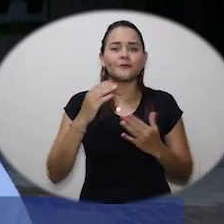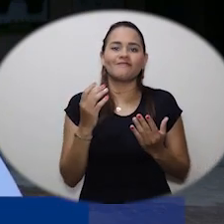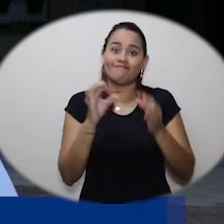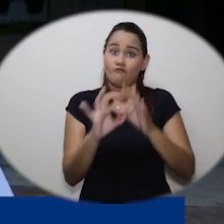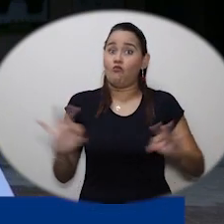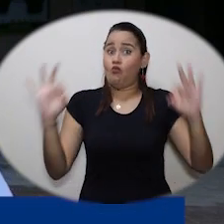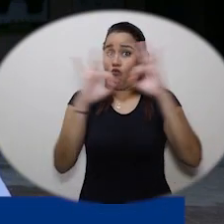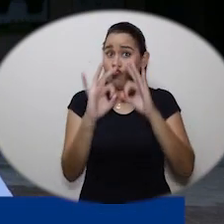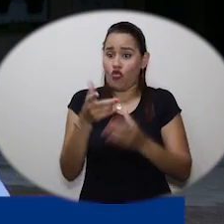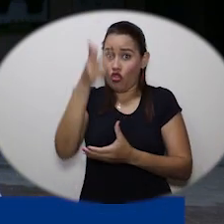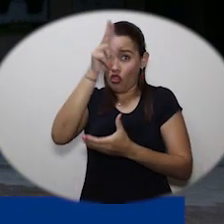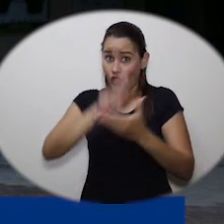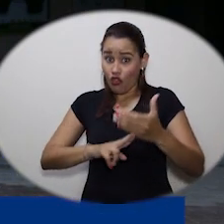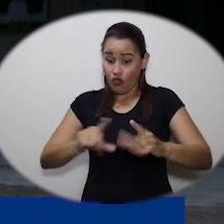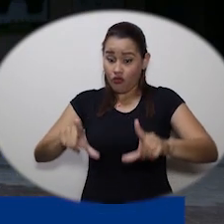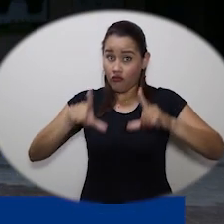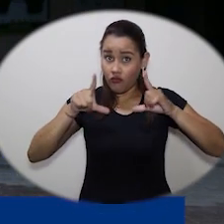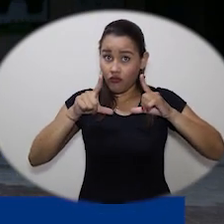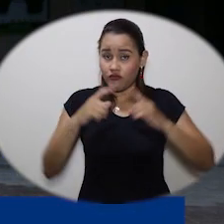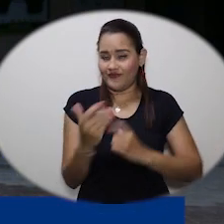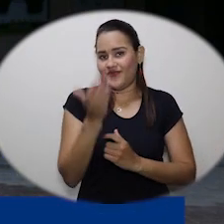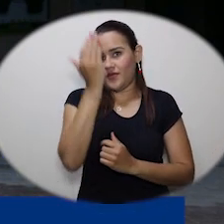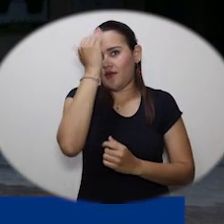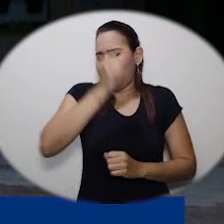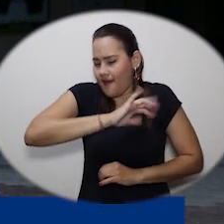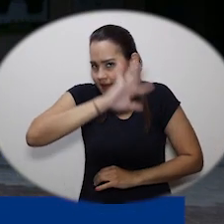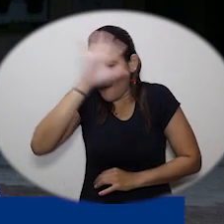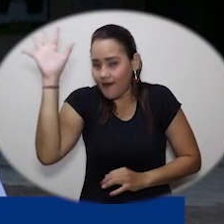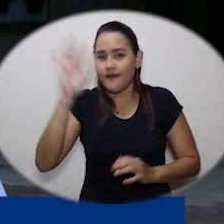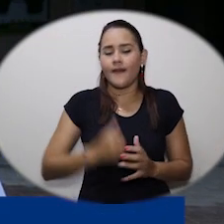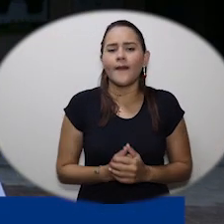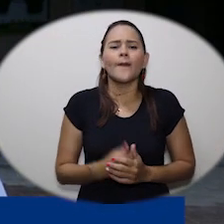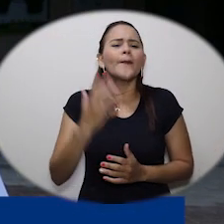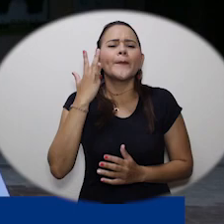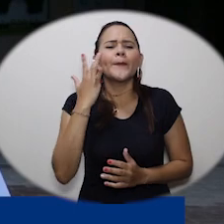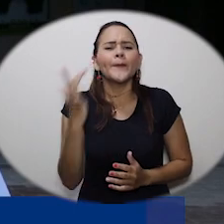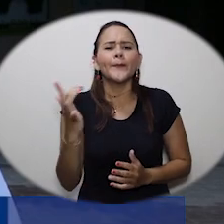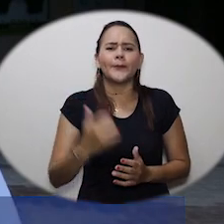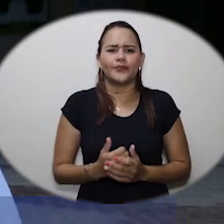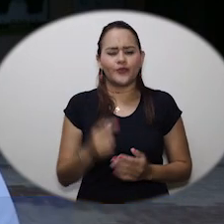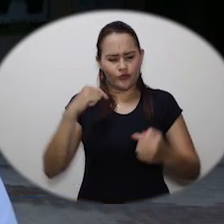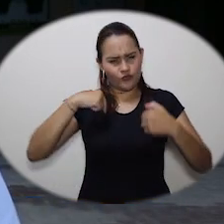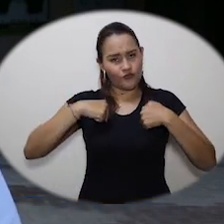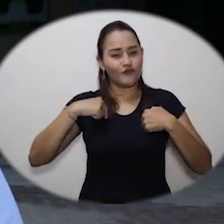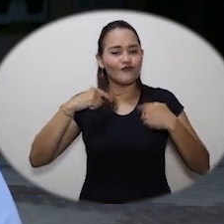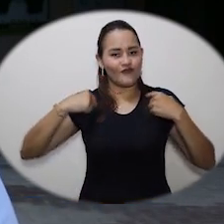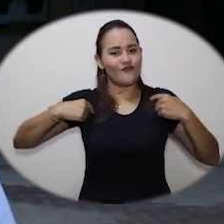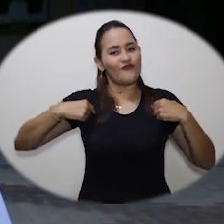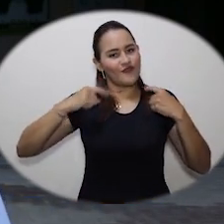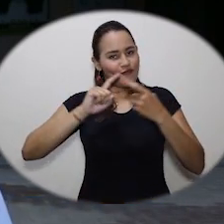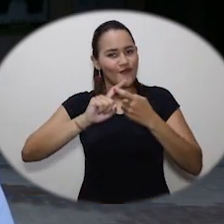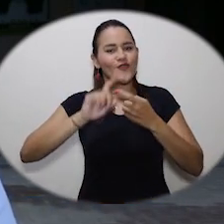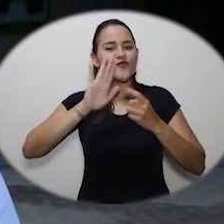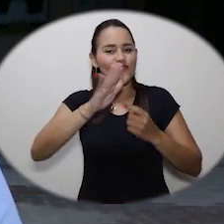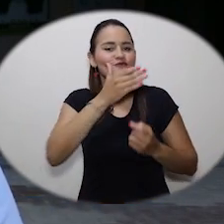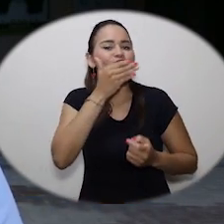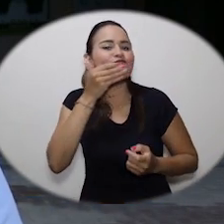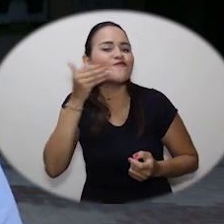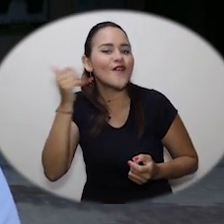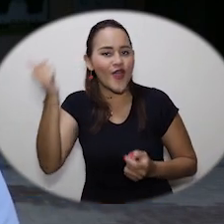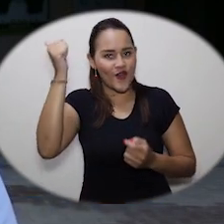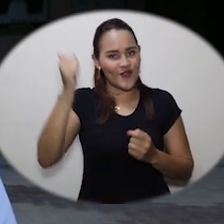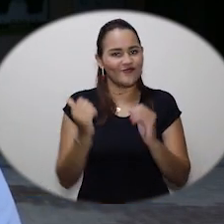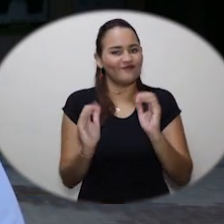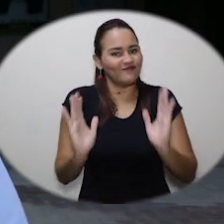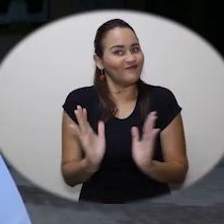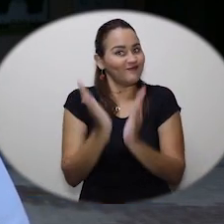un doble titulación porque para mí puedo mejorar mi español y